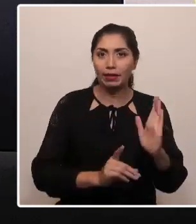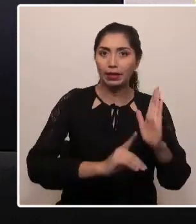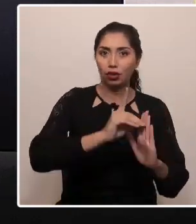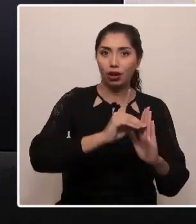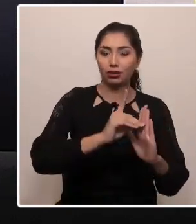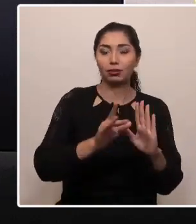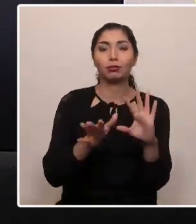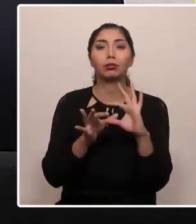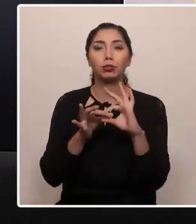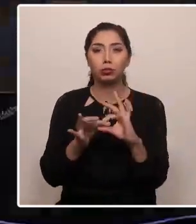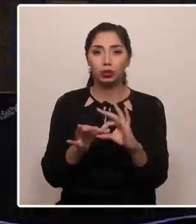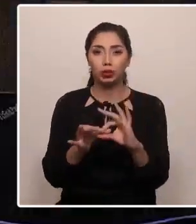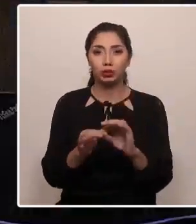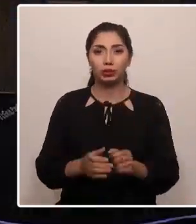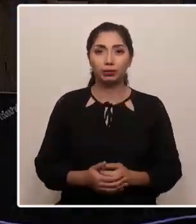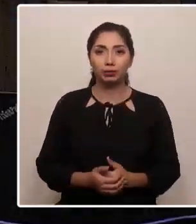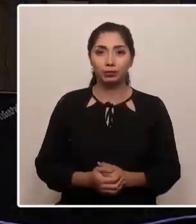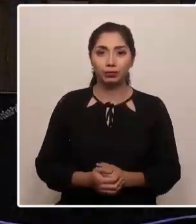gracias.